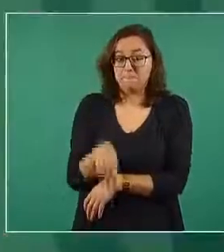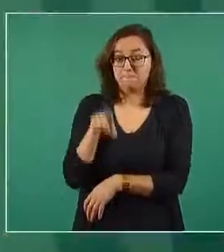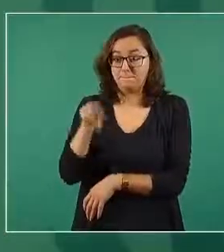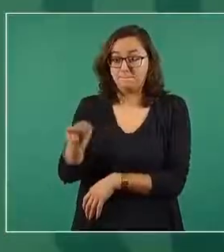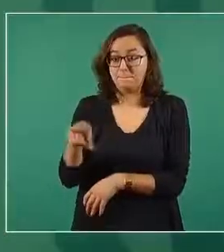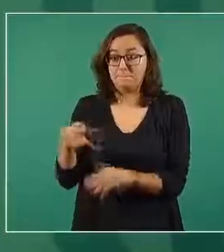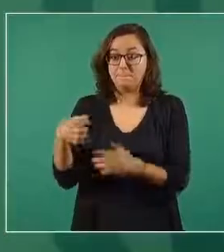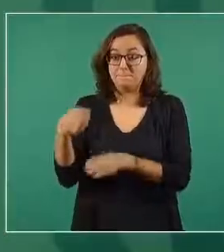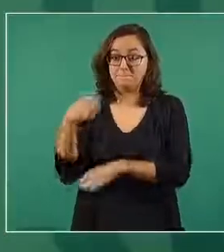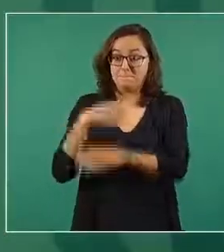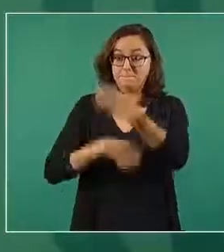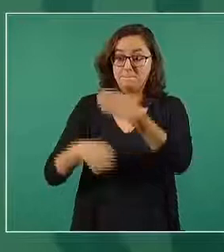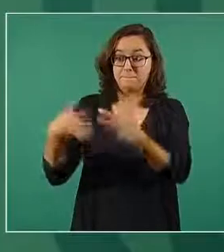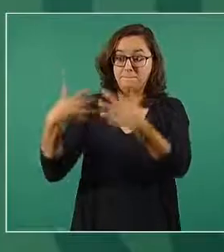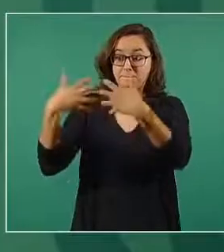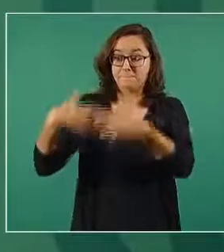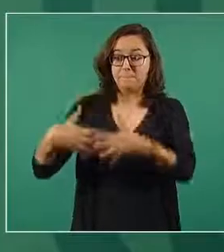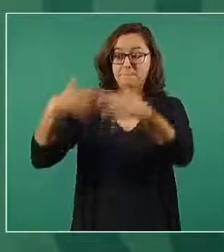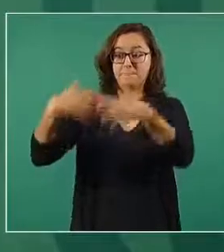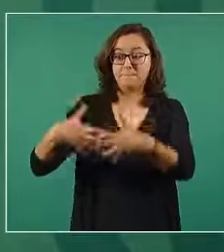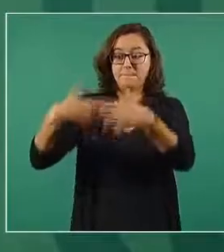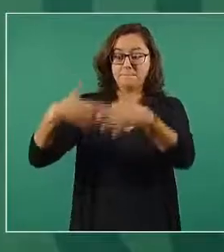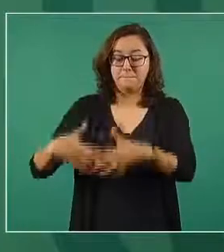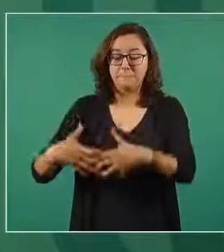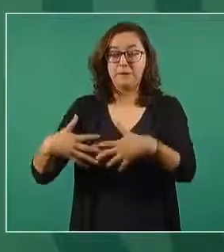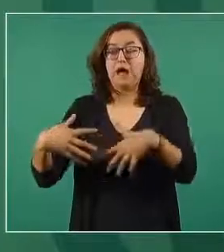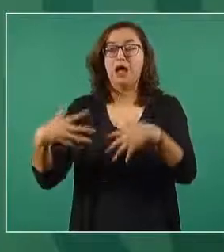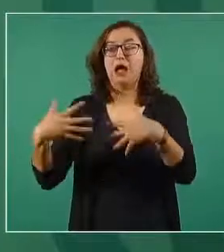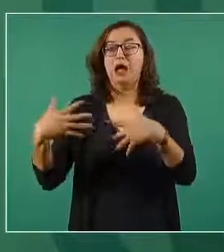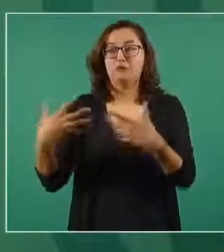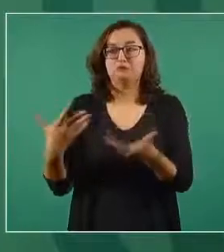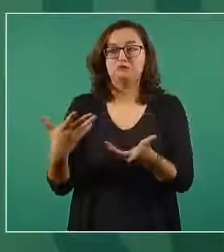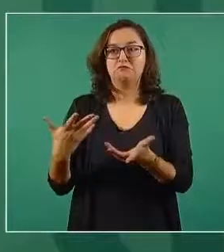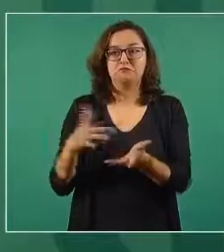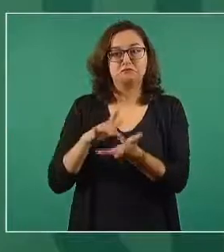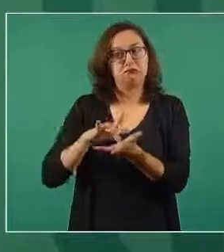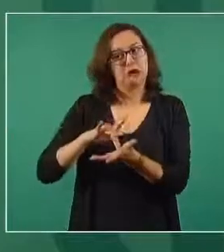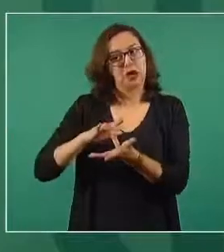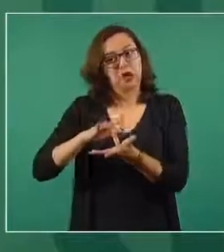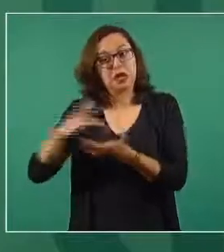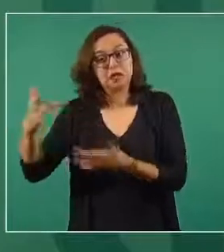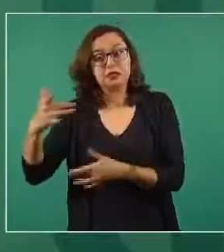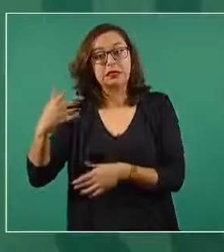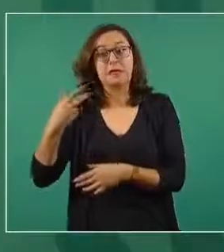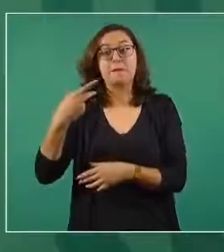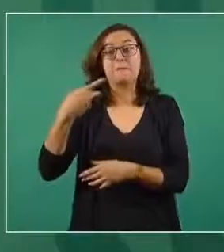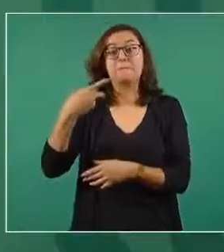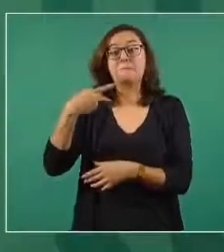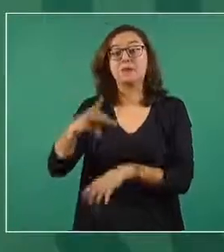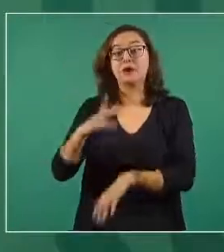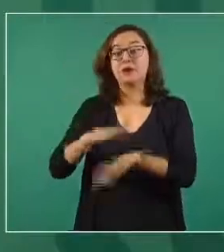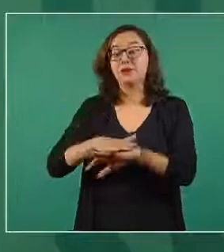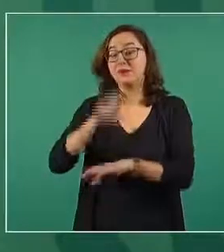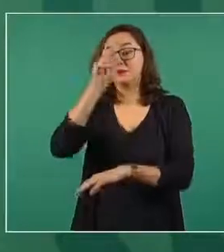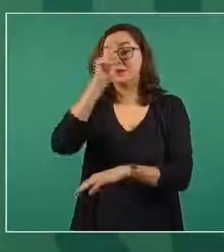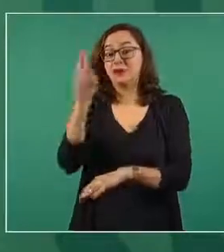problemas de almacenamiento. 2.100.000 libros en las bodegas del fondo, desbordaban las bodegas del fondo y de